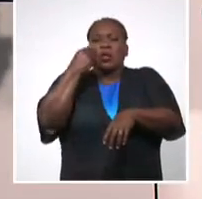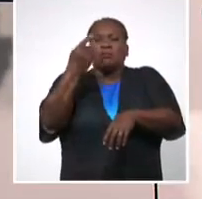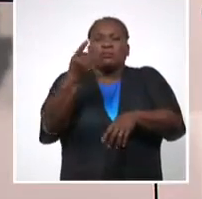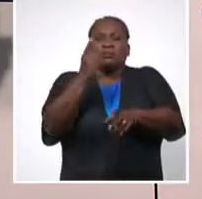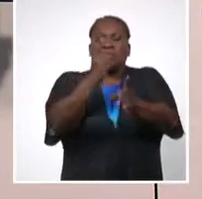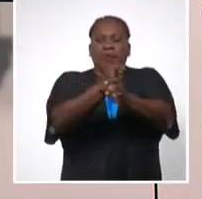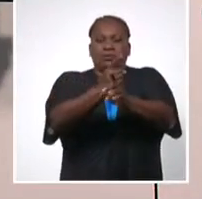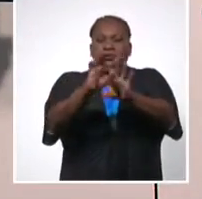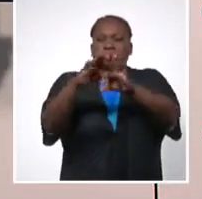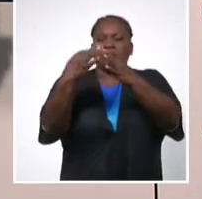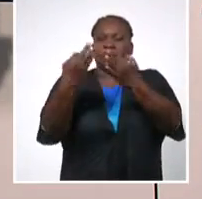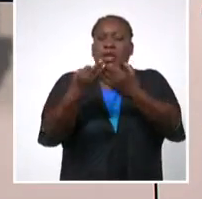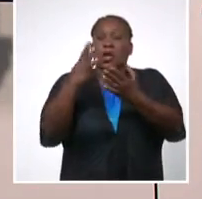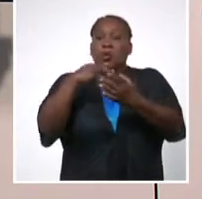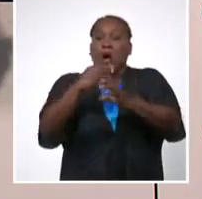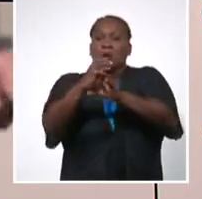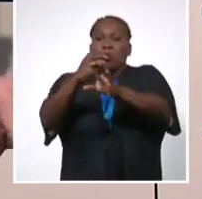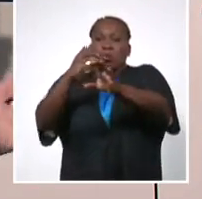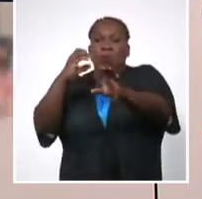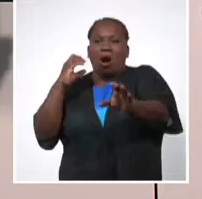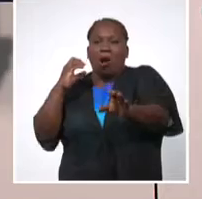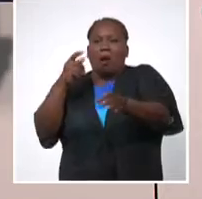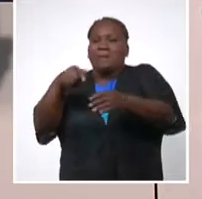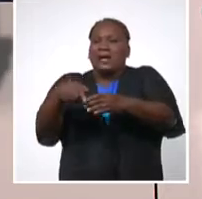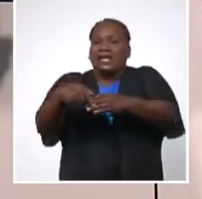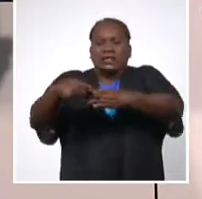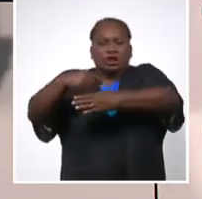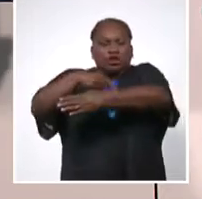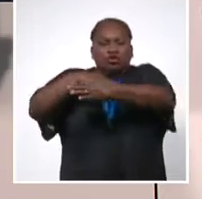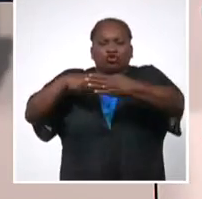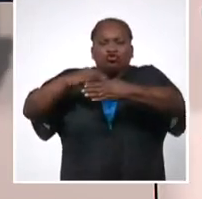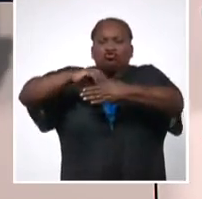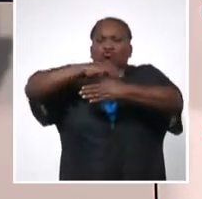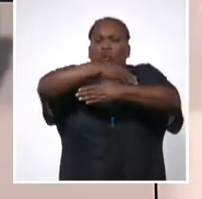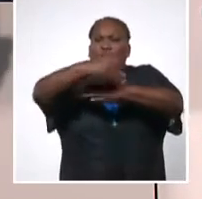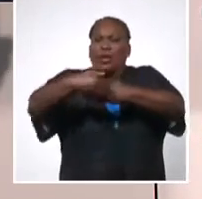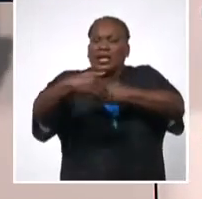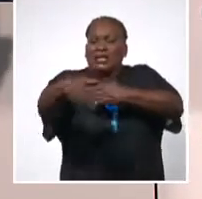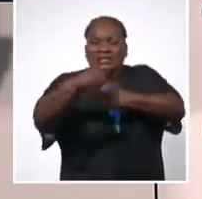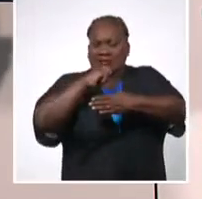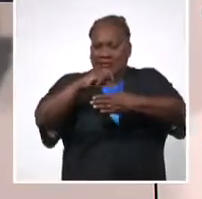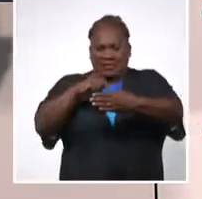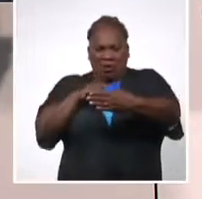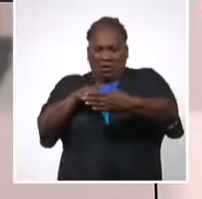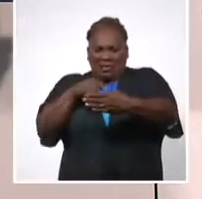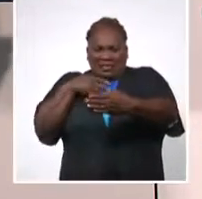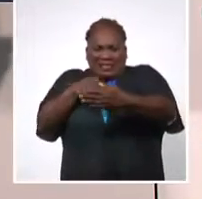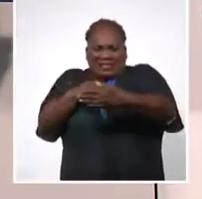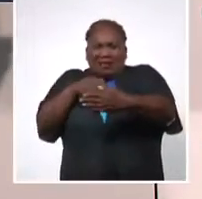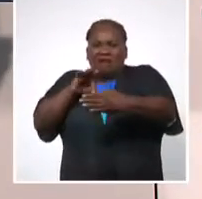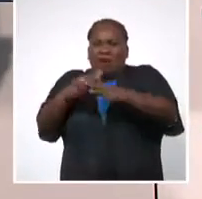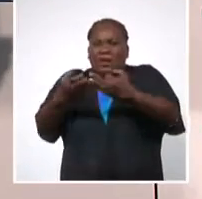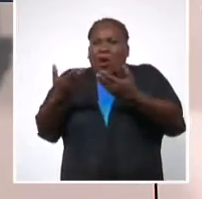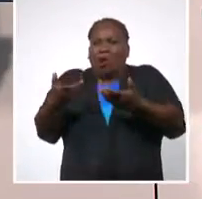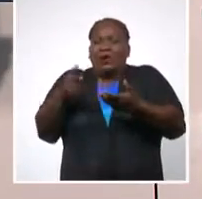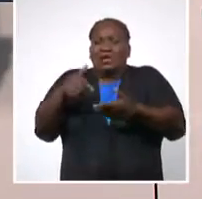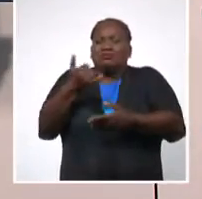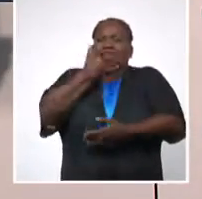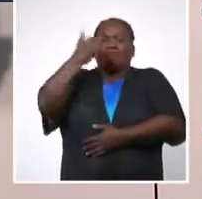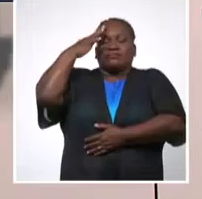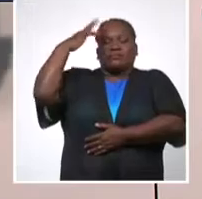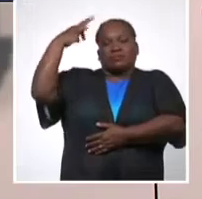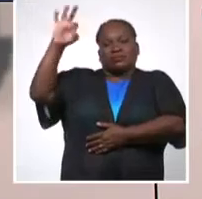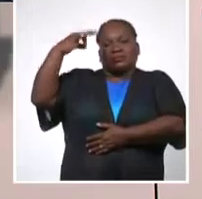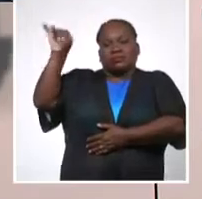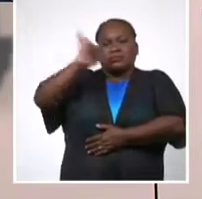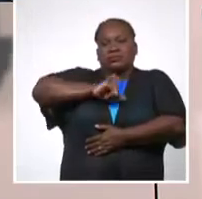queridos porque no hay transporte para cruzar el túnel de la bahía y eso, aunque nos parezca menor, es otra muestra de maltrato psicológico. Como